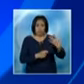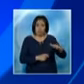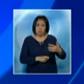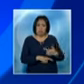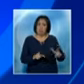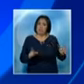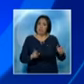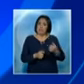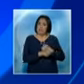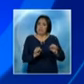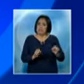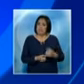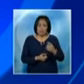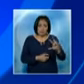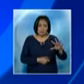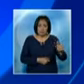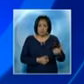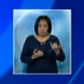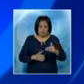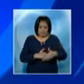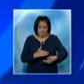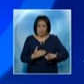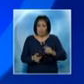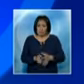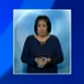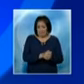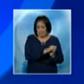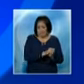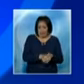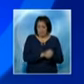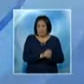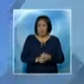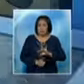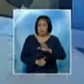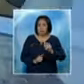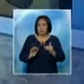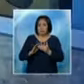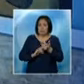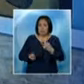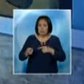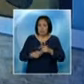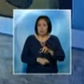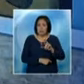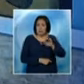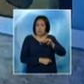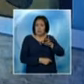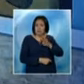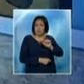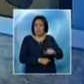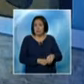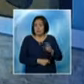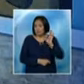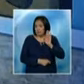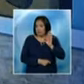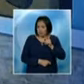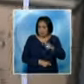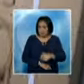la delincuencia. Esta madrugada, bajo la modalidad del combazo, delincuentes robaron una tienda en la Rambla, ubicada en la avenida Javier Prado, en San